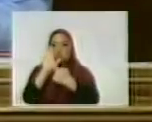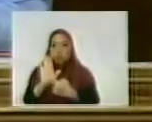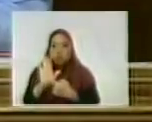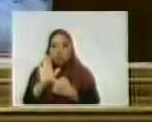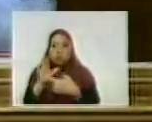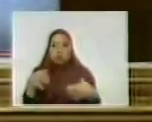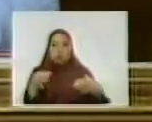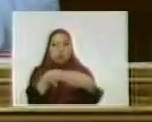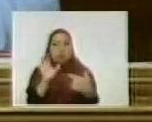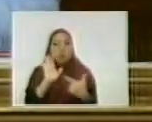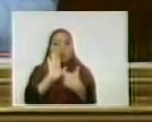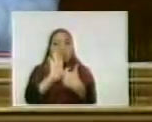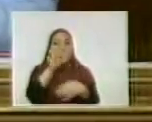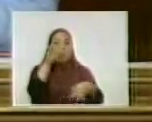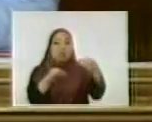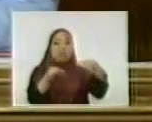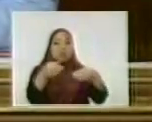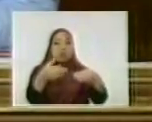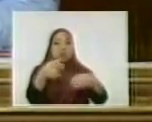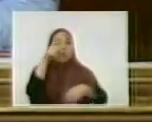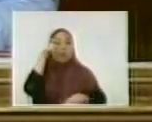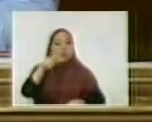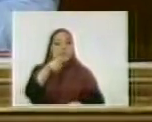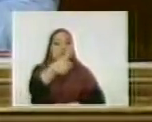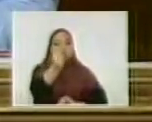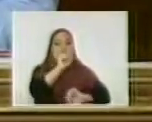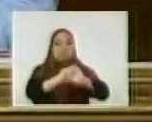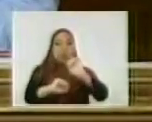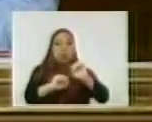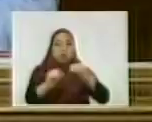la Defensoría del Pueblo.